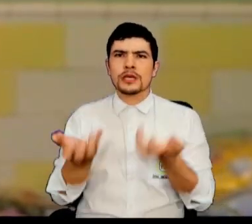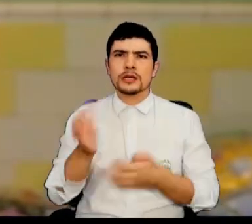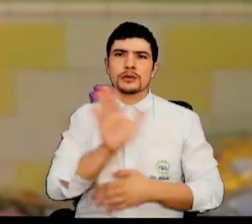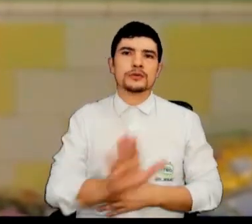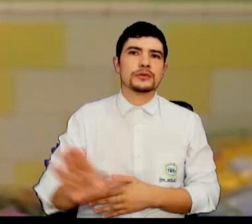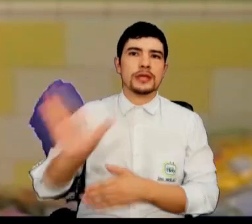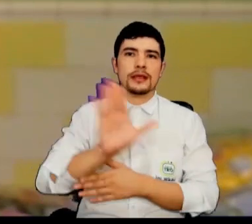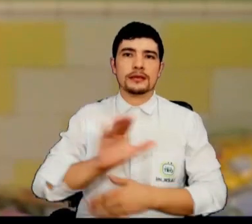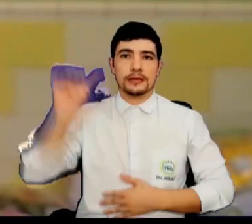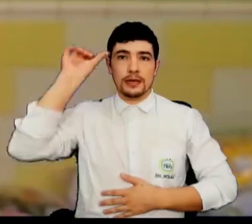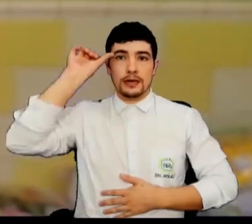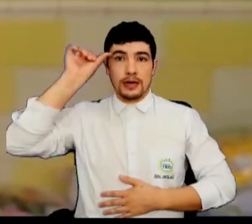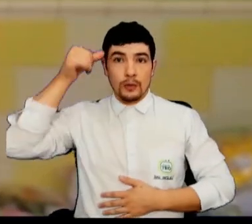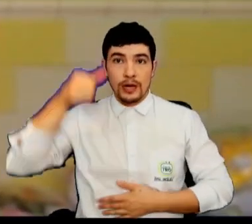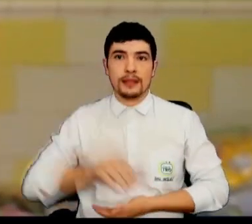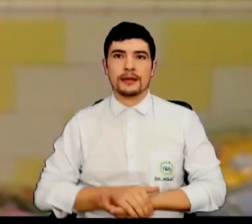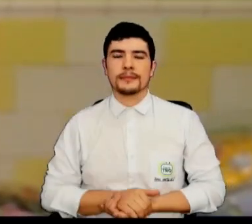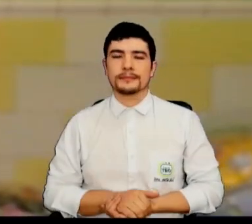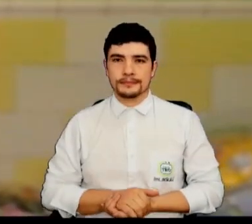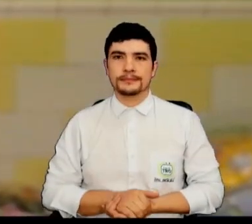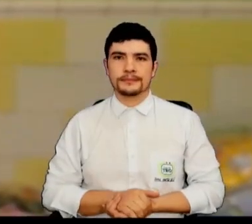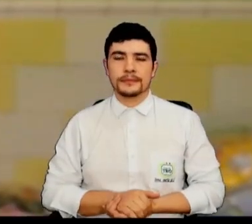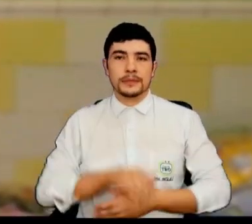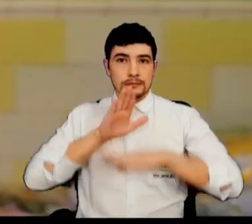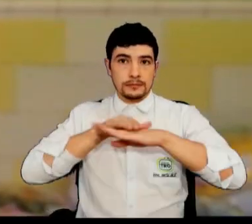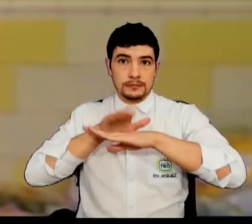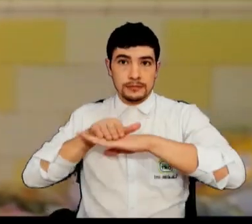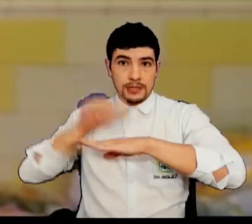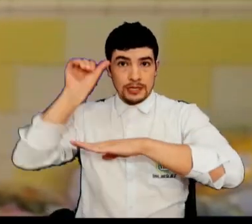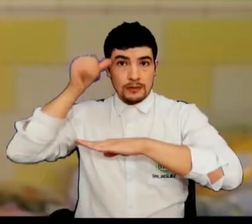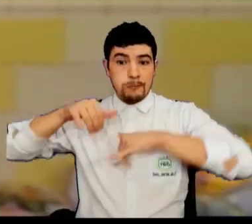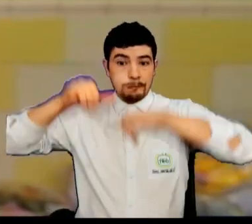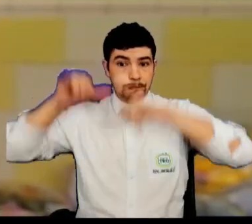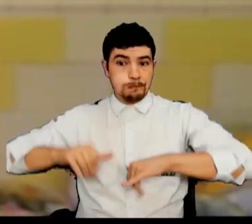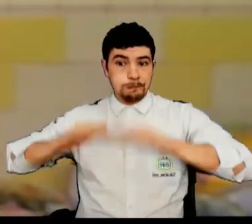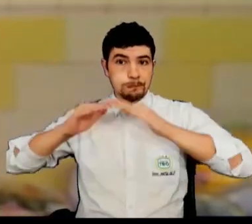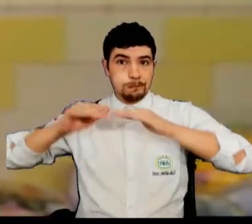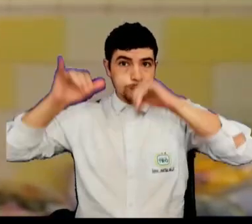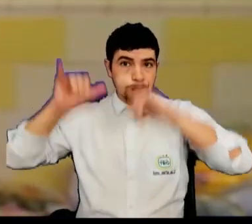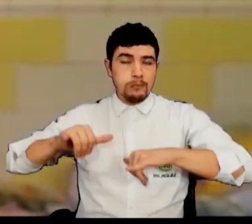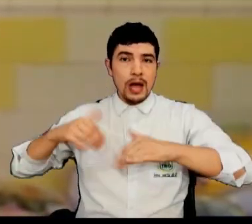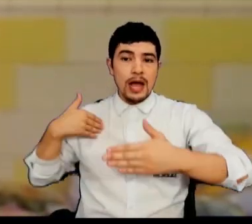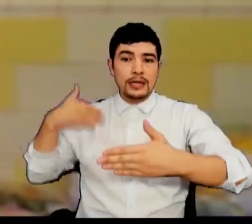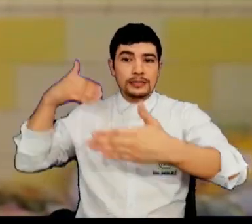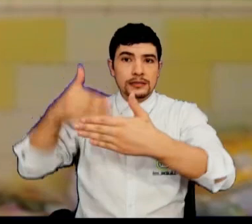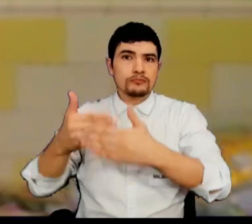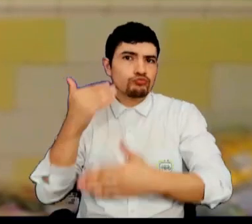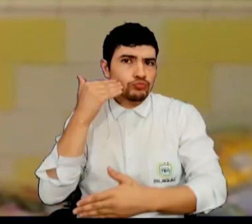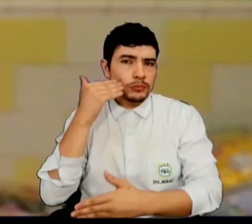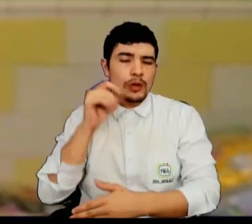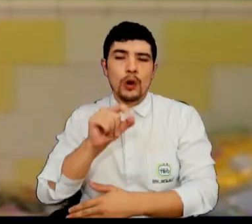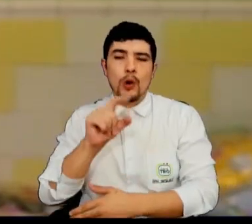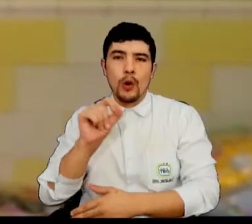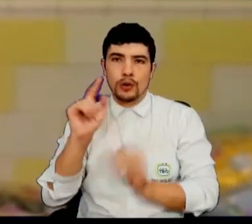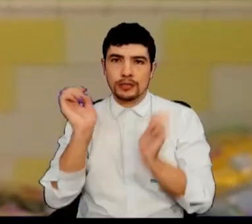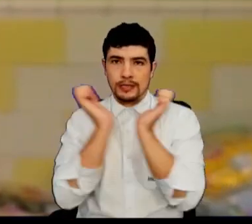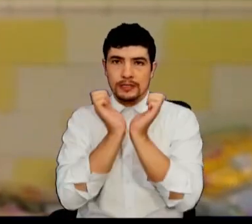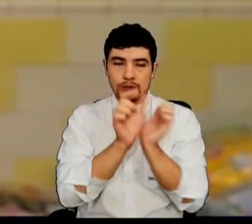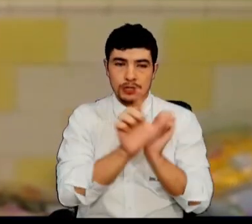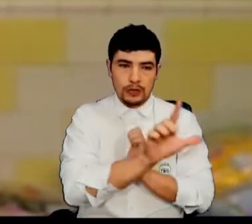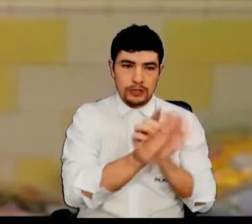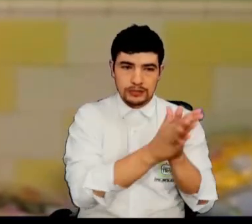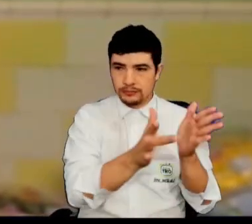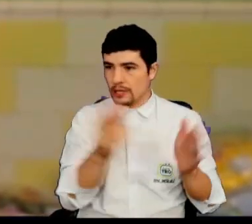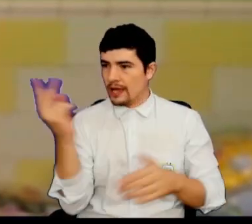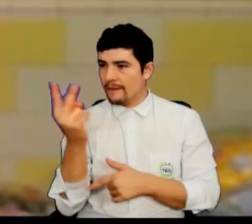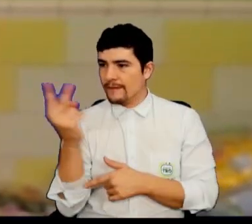desde las 8 de la noche hasta las 5 de la mañana. Sábados, domingos y festivos, todo el día. Esto quiere decir